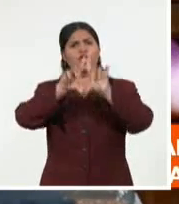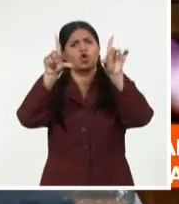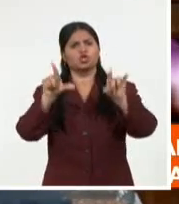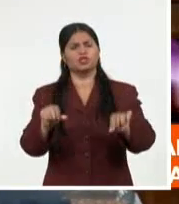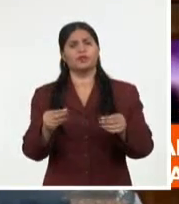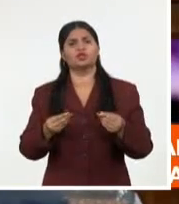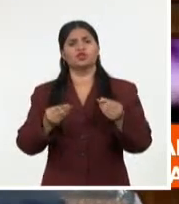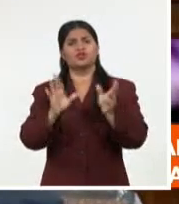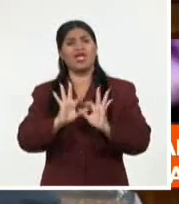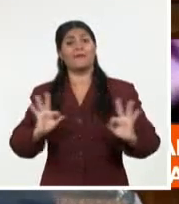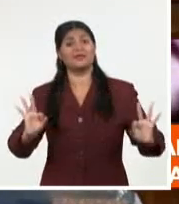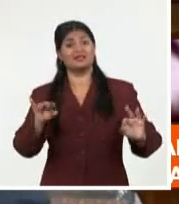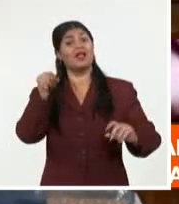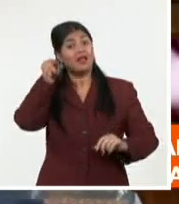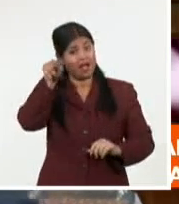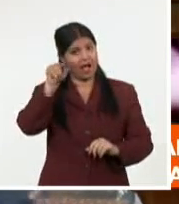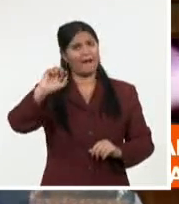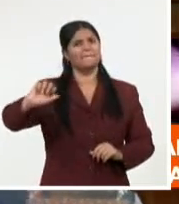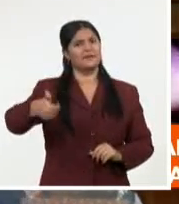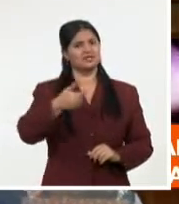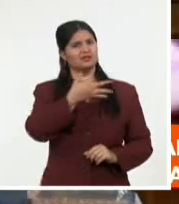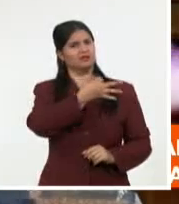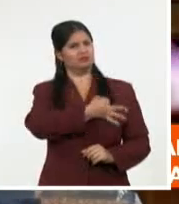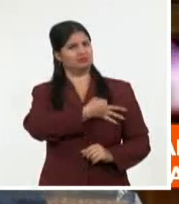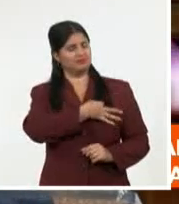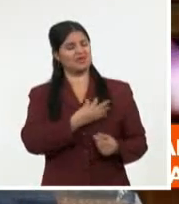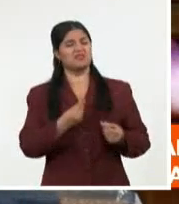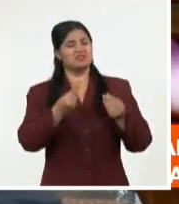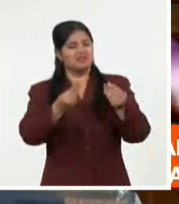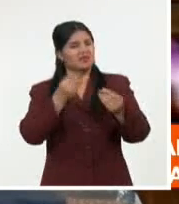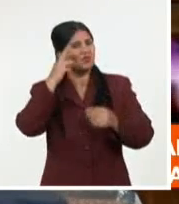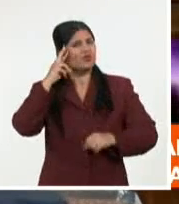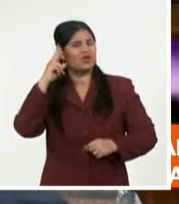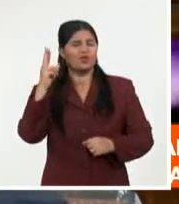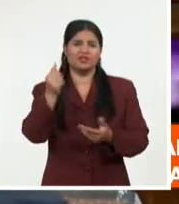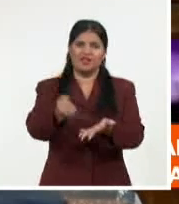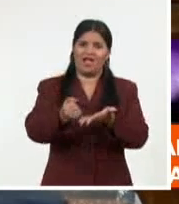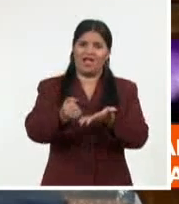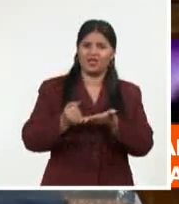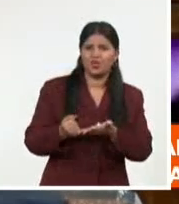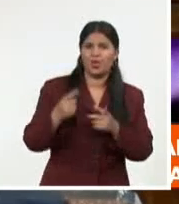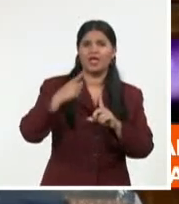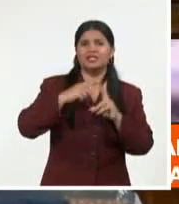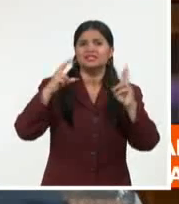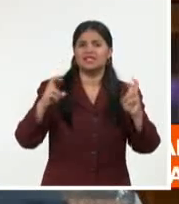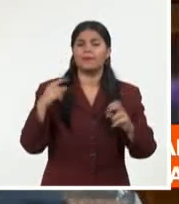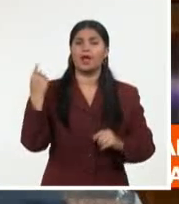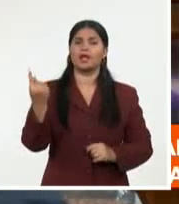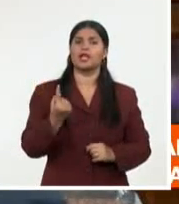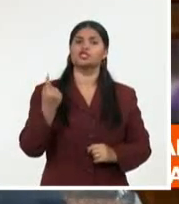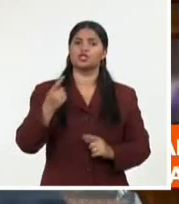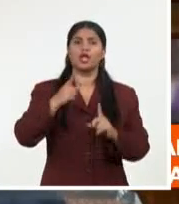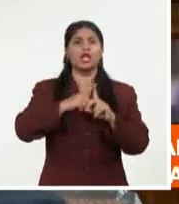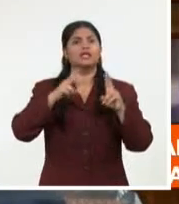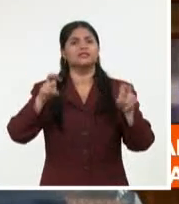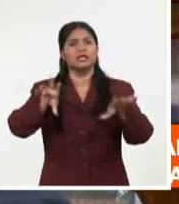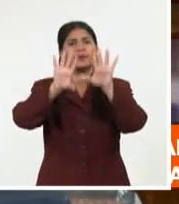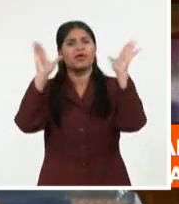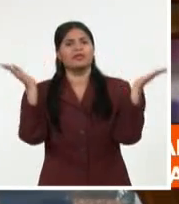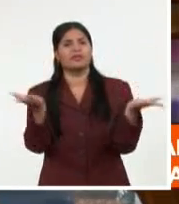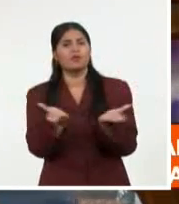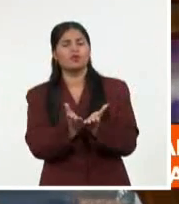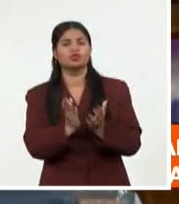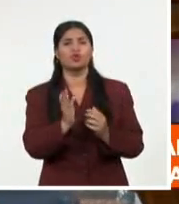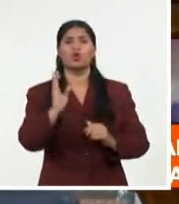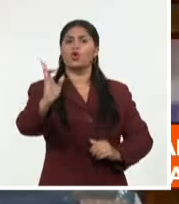José Martí, por su destacada trayectoria política en los ámbitos nacional e internacional, así como por el respeto